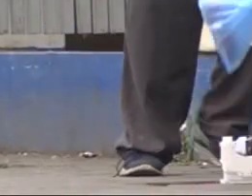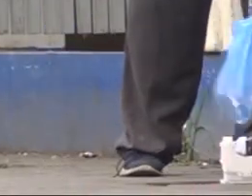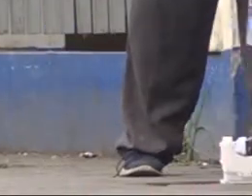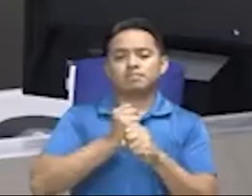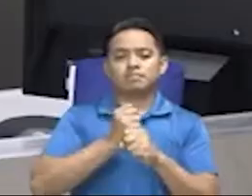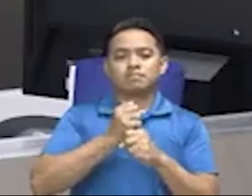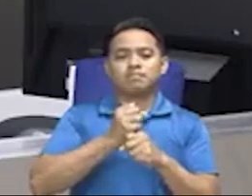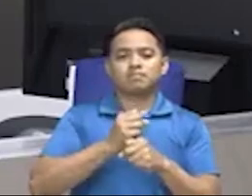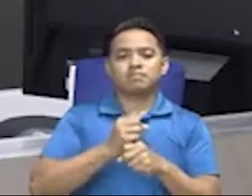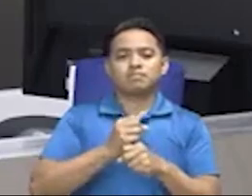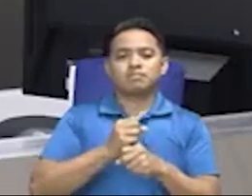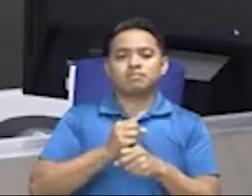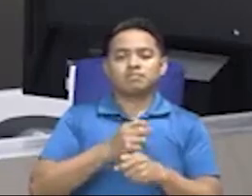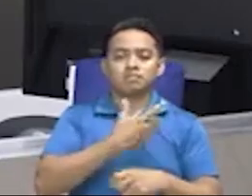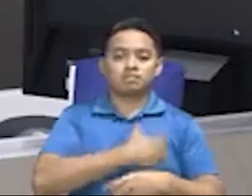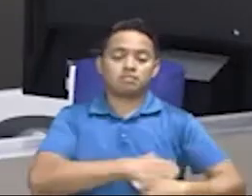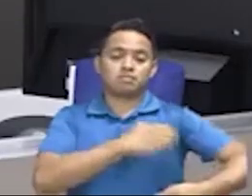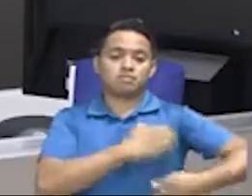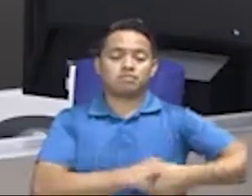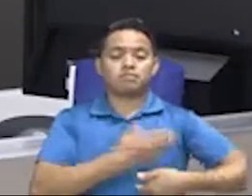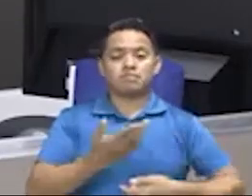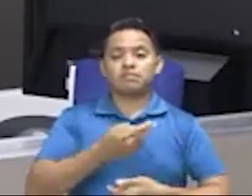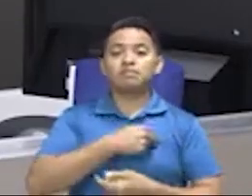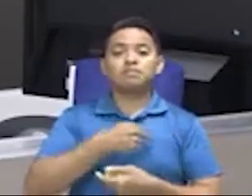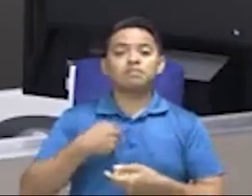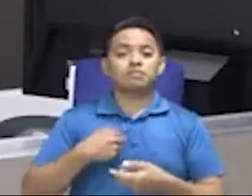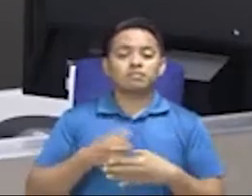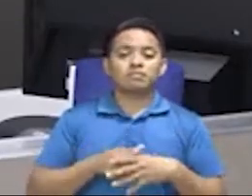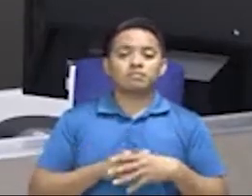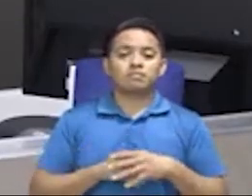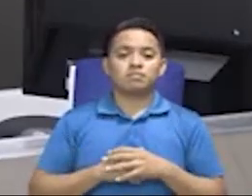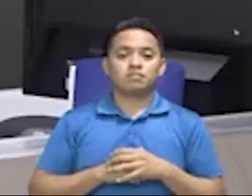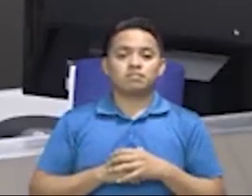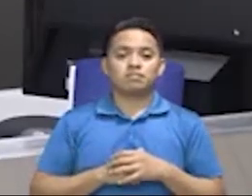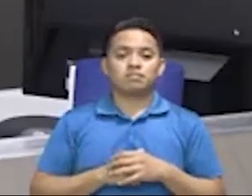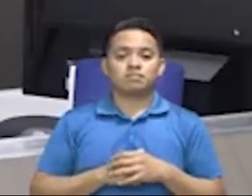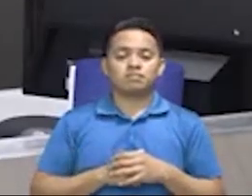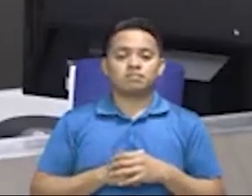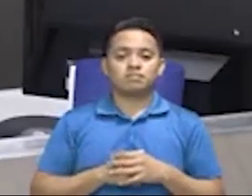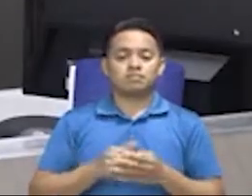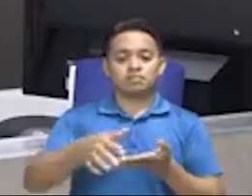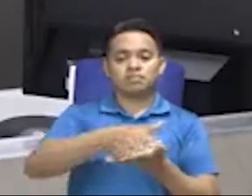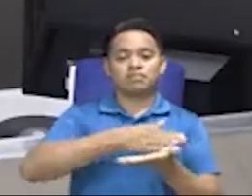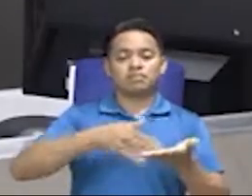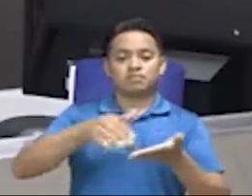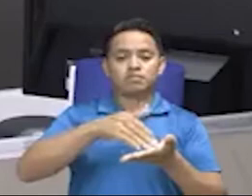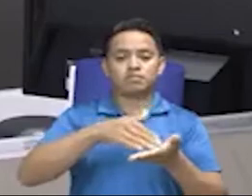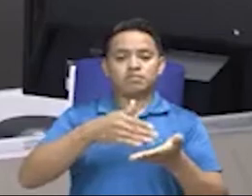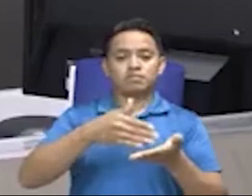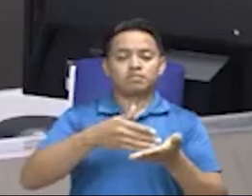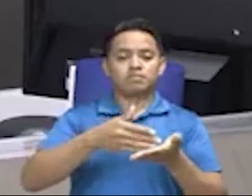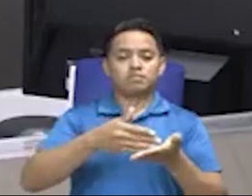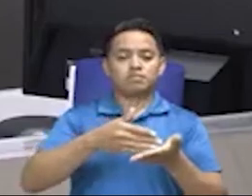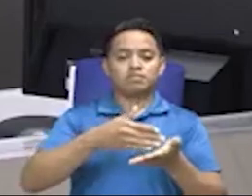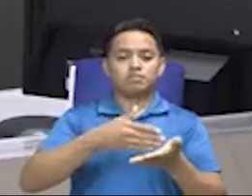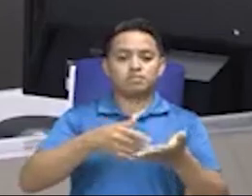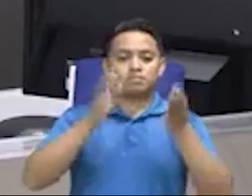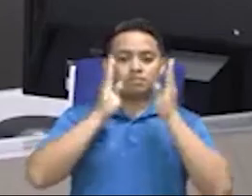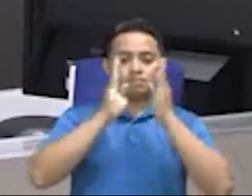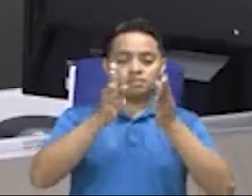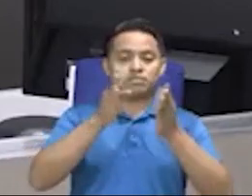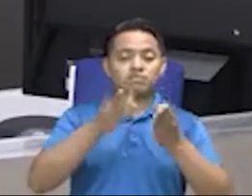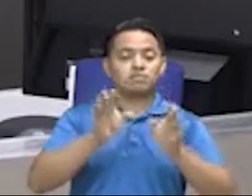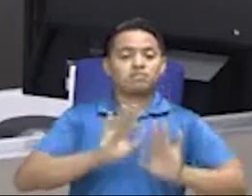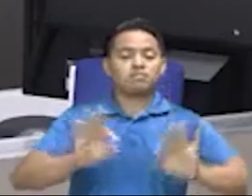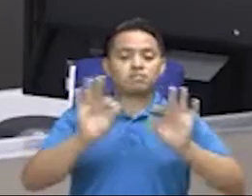en marzo de este año, se hizo el Centro de Atención Integral a la Mujer, para la mujer,